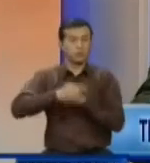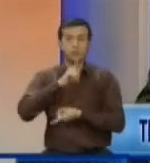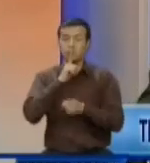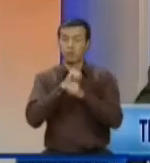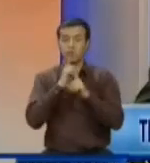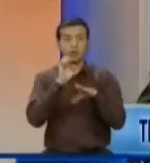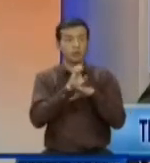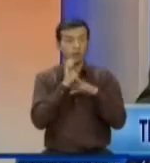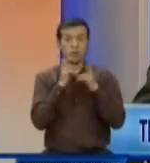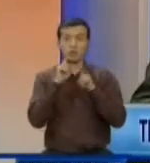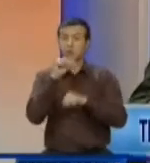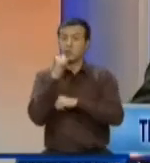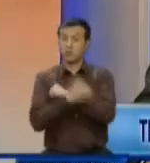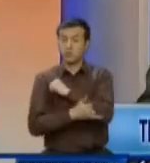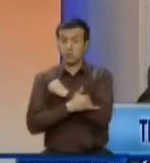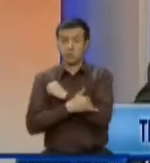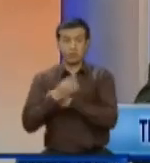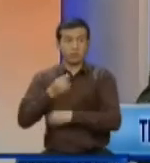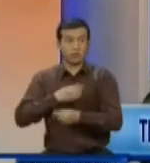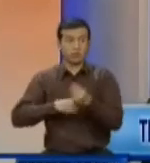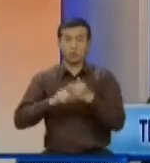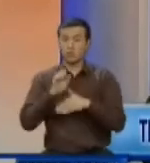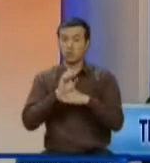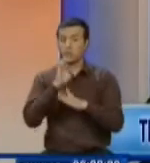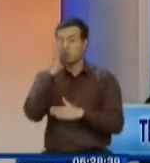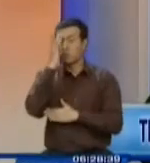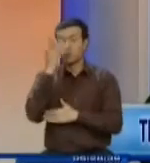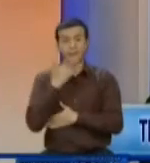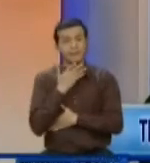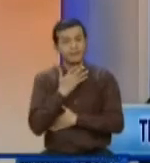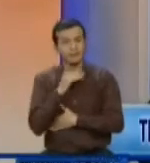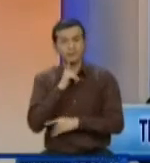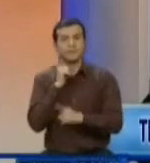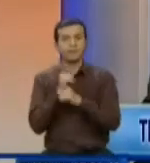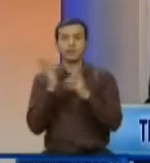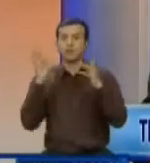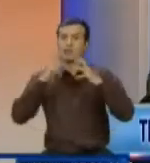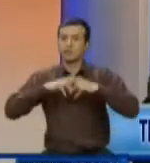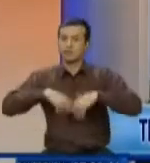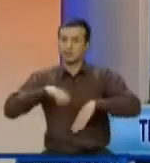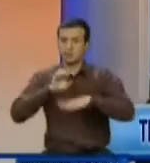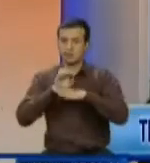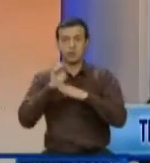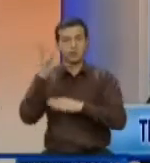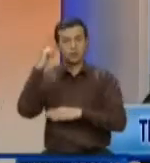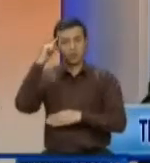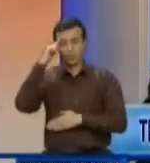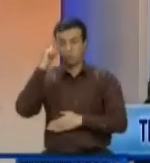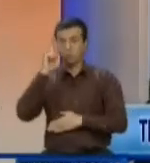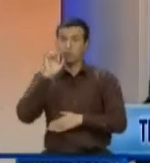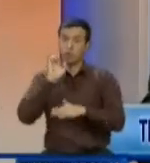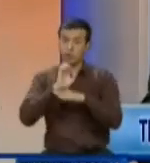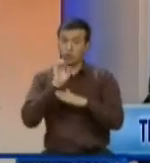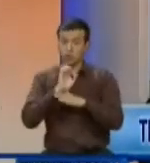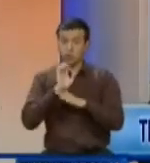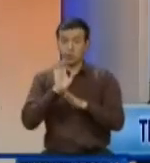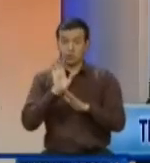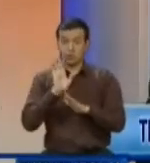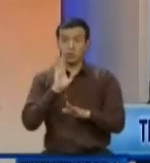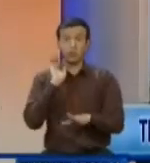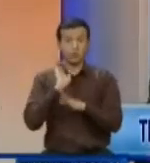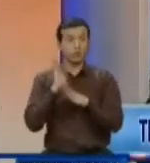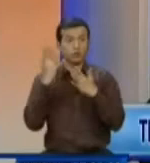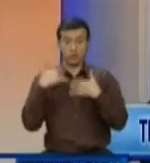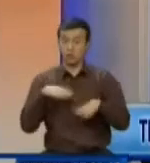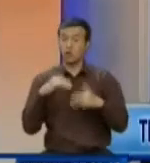inversionistas nacionales y extranjeros al país porque esa es la manera de paliar una crisis del ecuador y no el gobierno el ecuador está